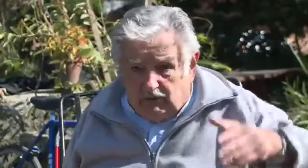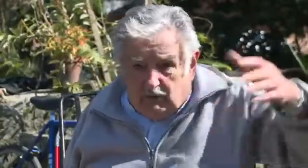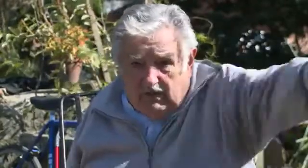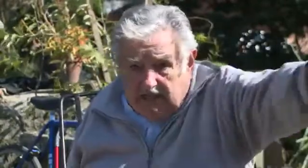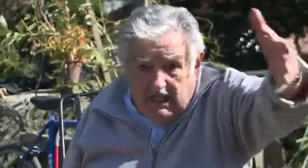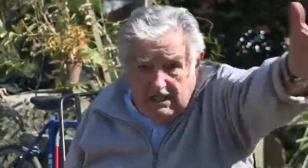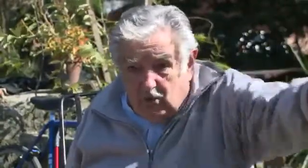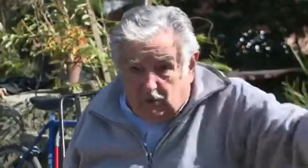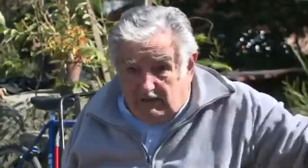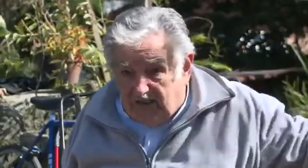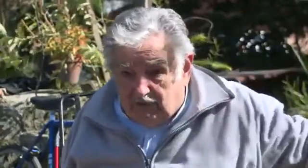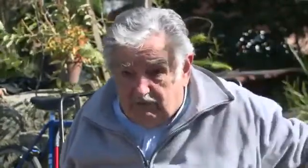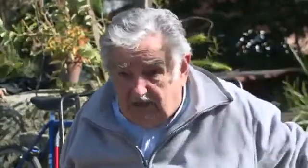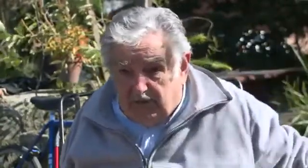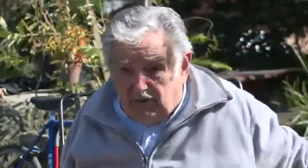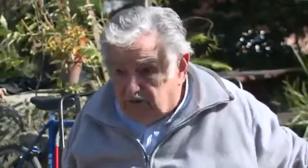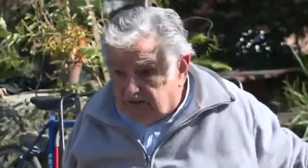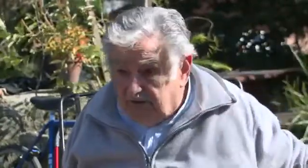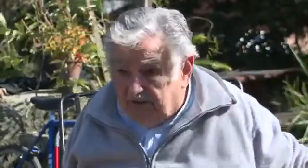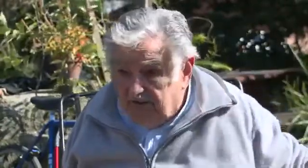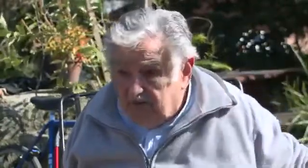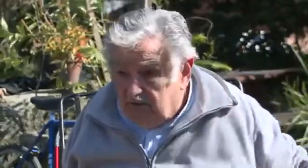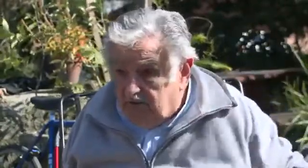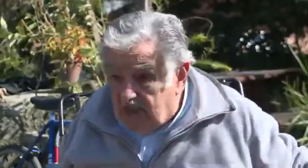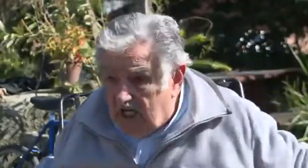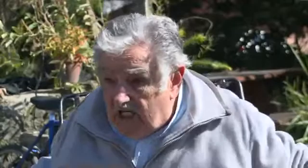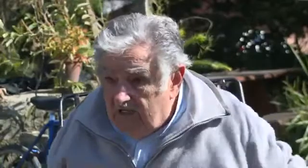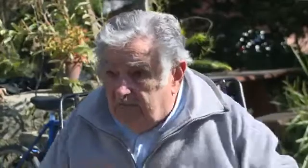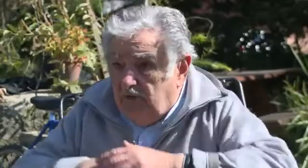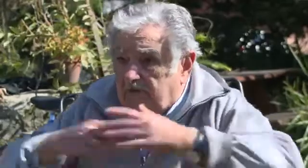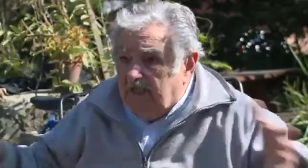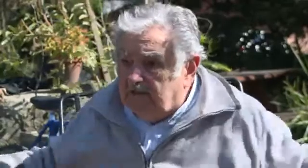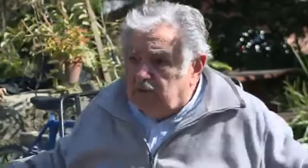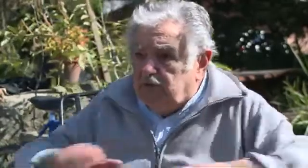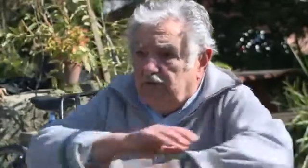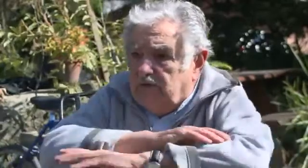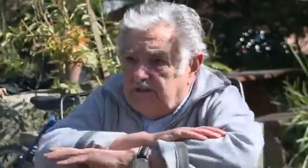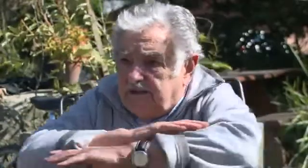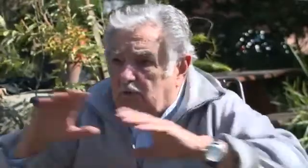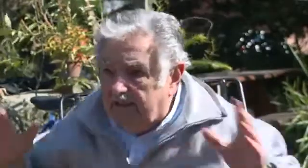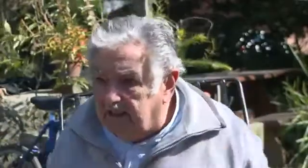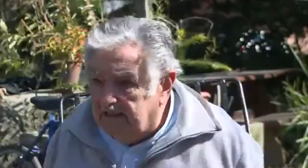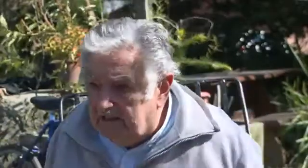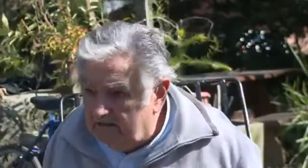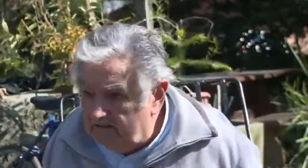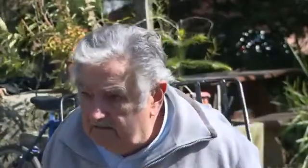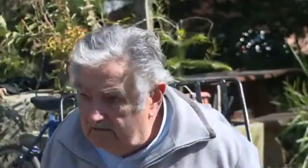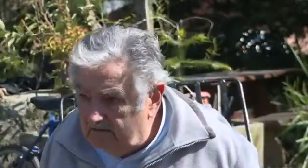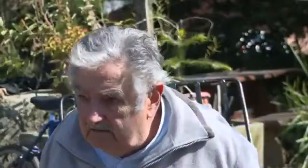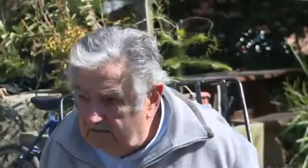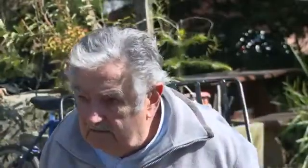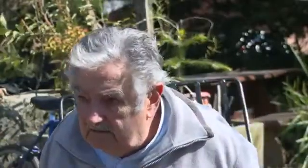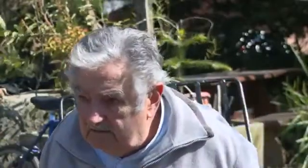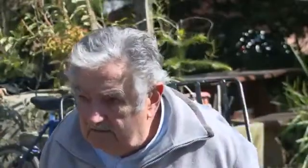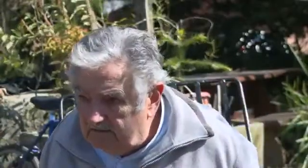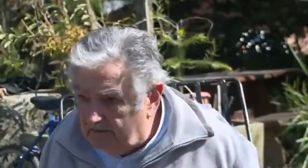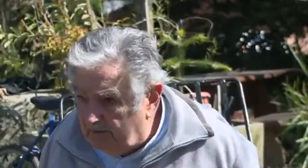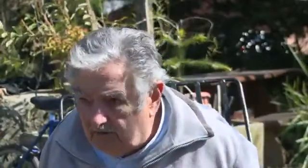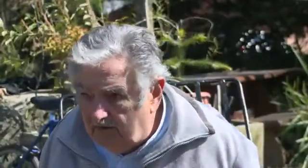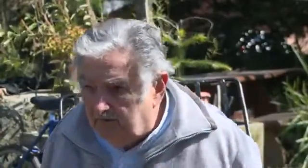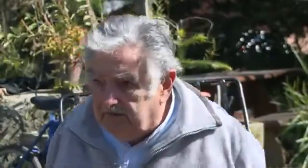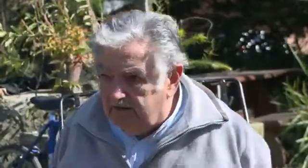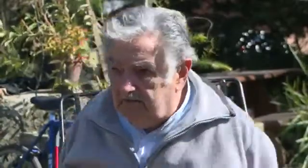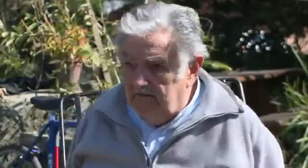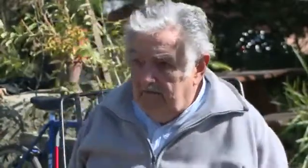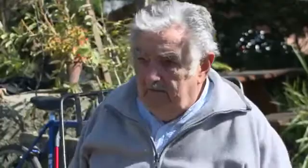caminar 4 cuadras o llamar a un tipo que lo sirva. Bueno, está, problema de ellos. Yo no critico a nadie. Pero no es lo suyo.